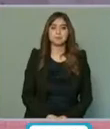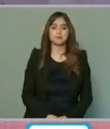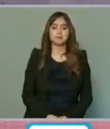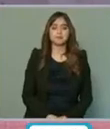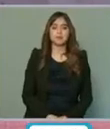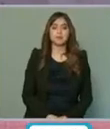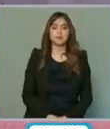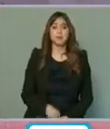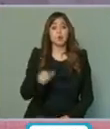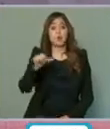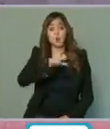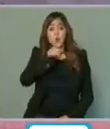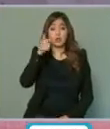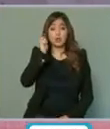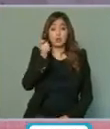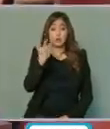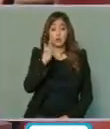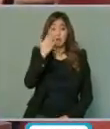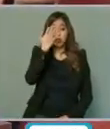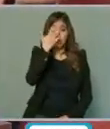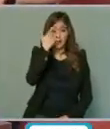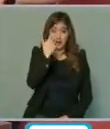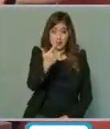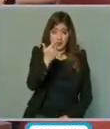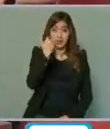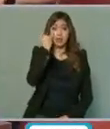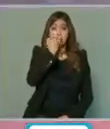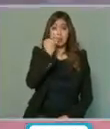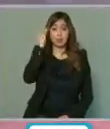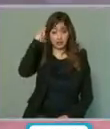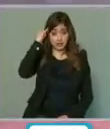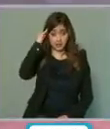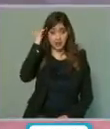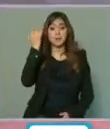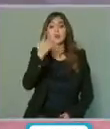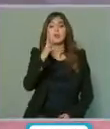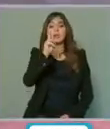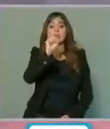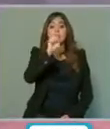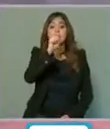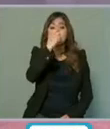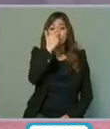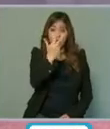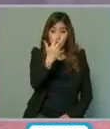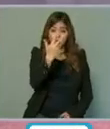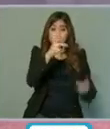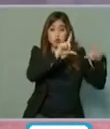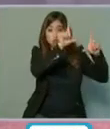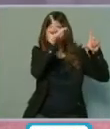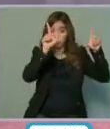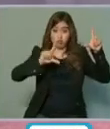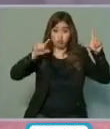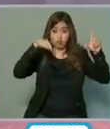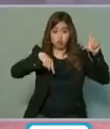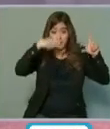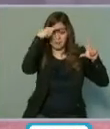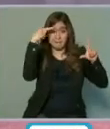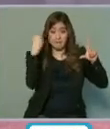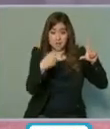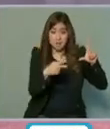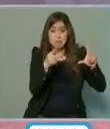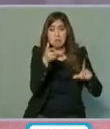se hablan alrededor de 57 lenguas indígenas, de las 68 que se hablan en el resto del país. En todo el país se